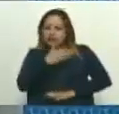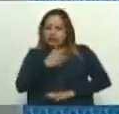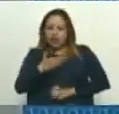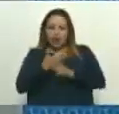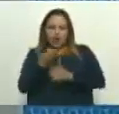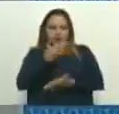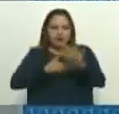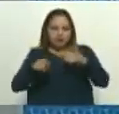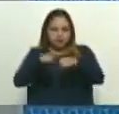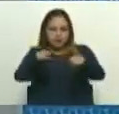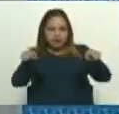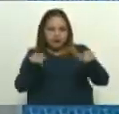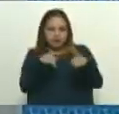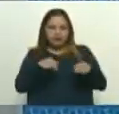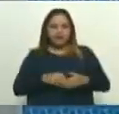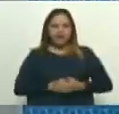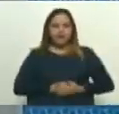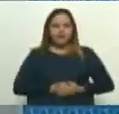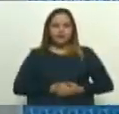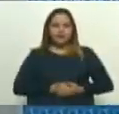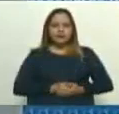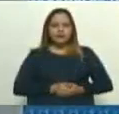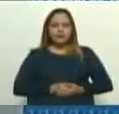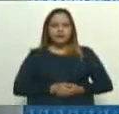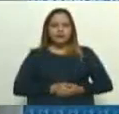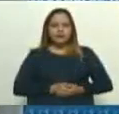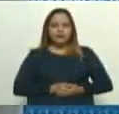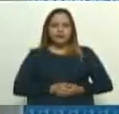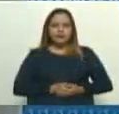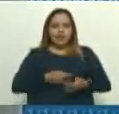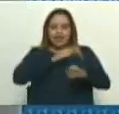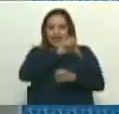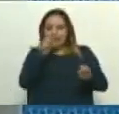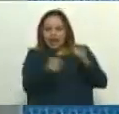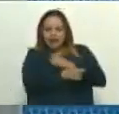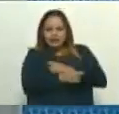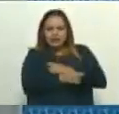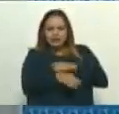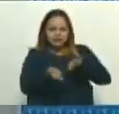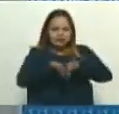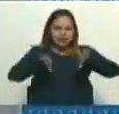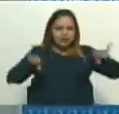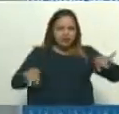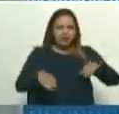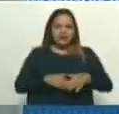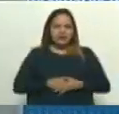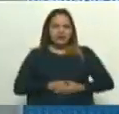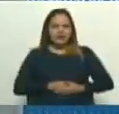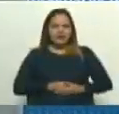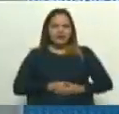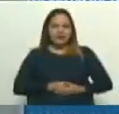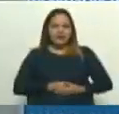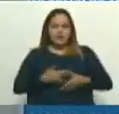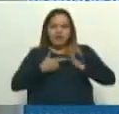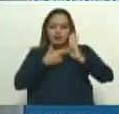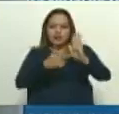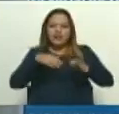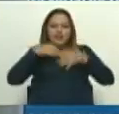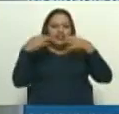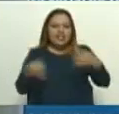con ustedes, que desvirtúa, que desmarca y revela las